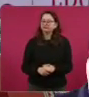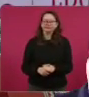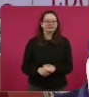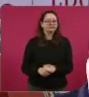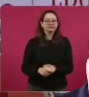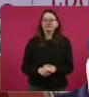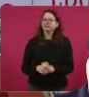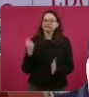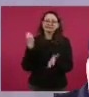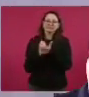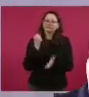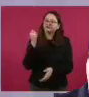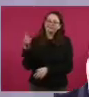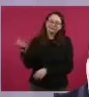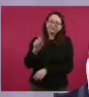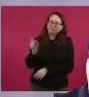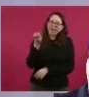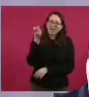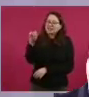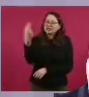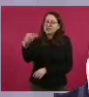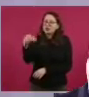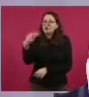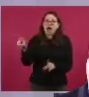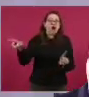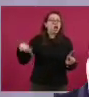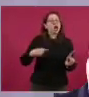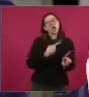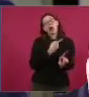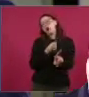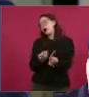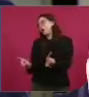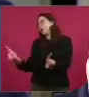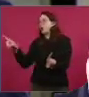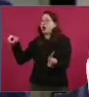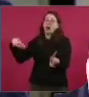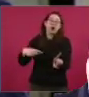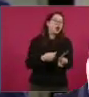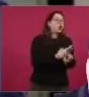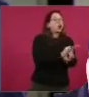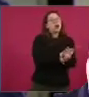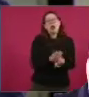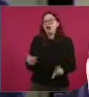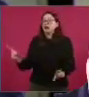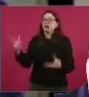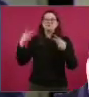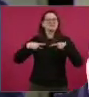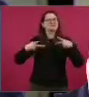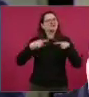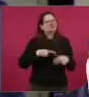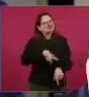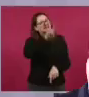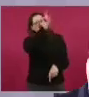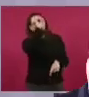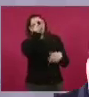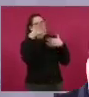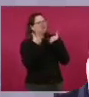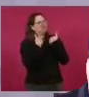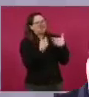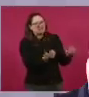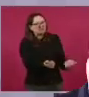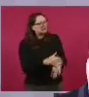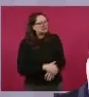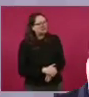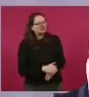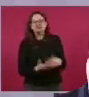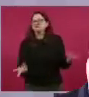Ya habían aprobado, dije, no, es que no quiero así. Quiero Instituto para Devolverle al Pueblo lo Robado. Y va para